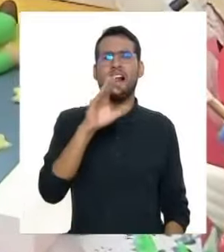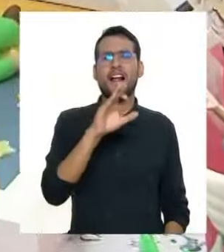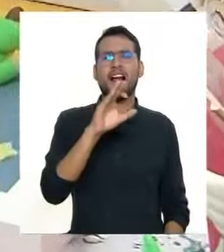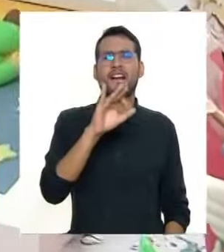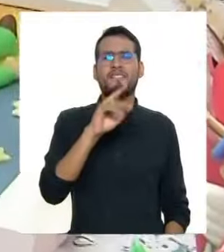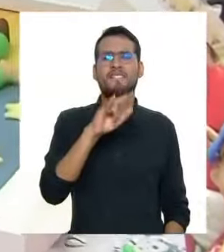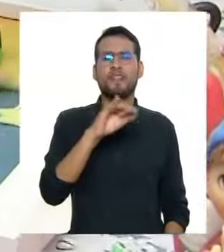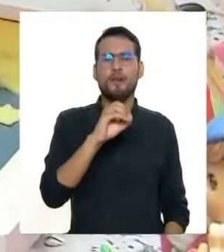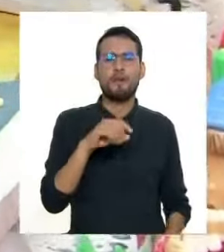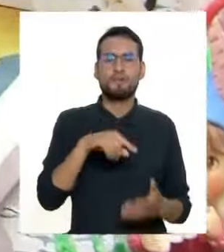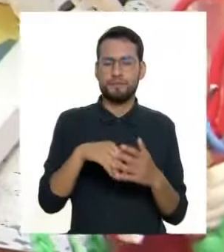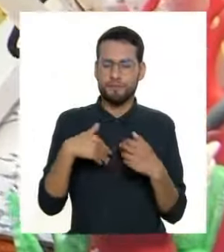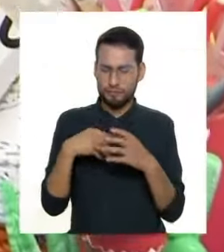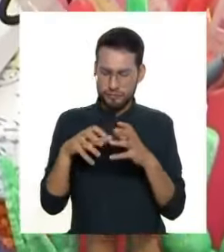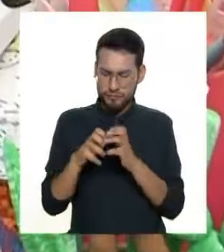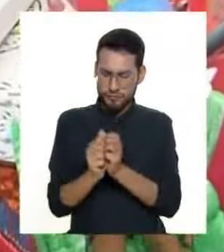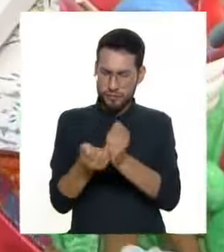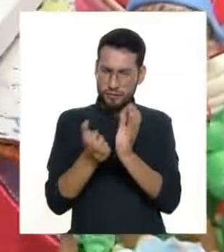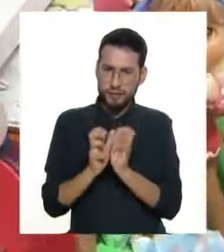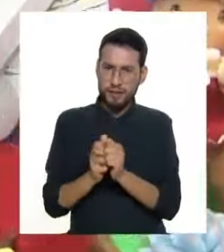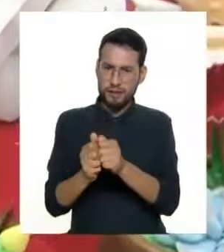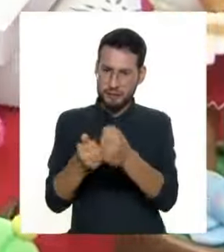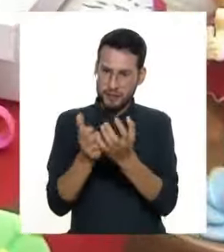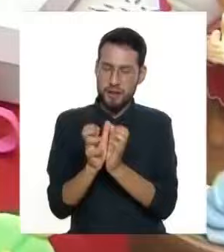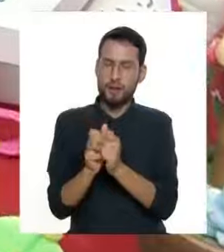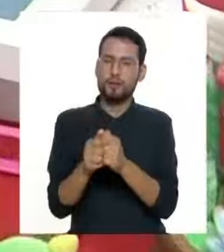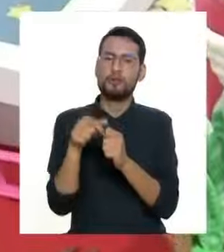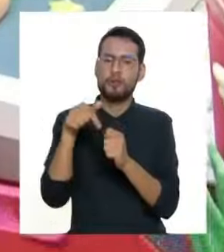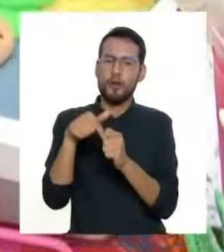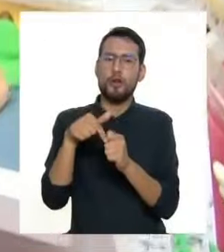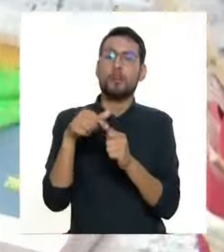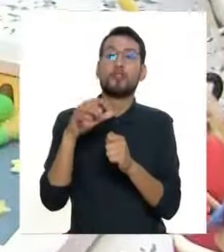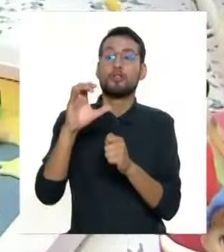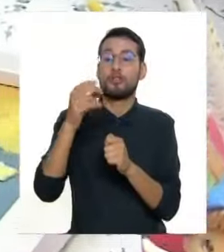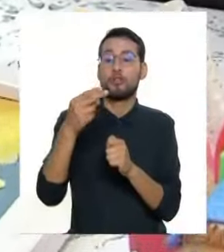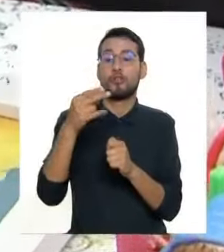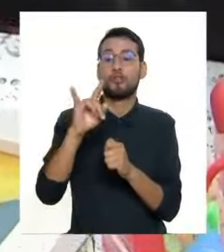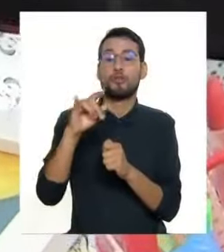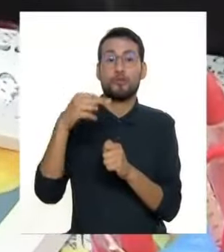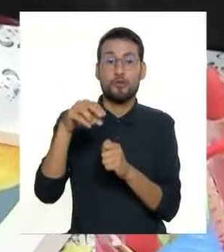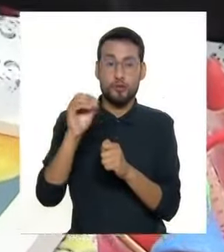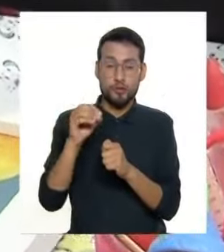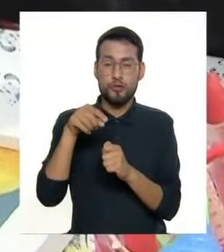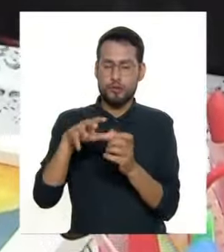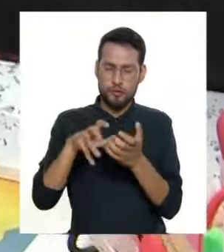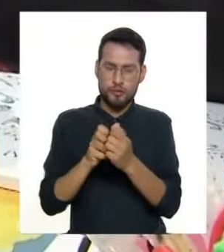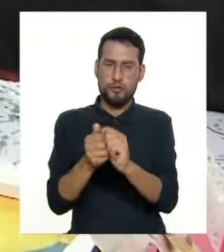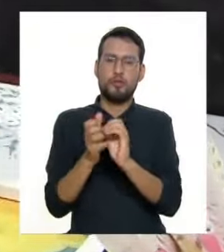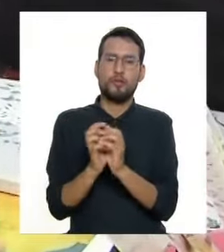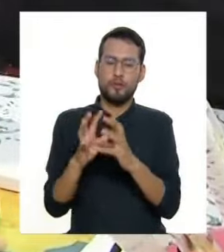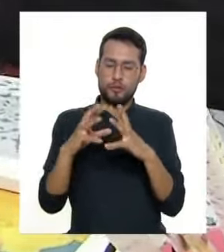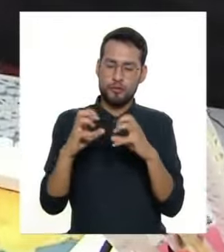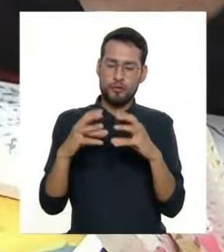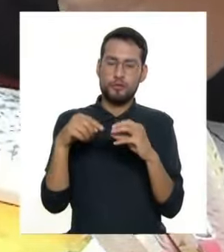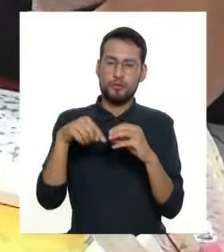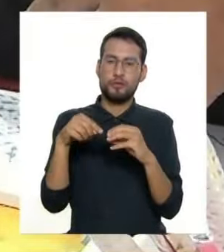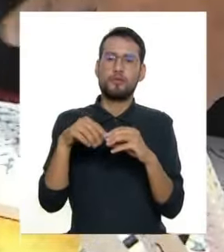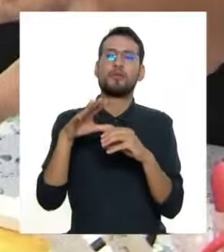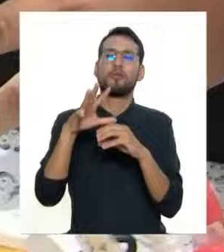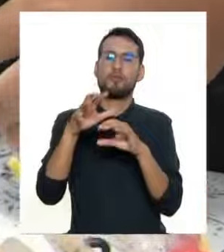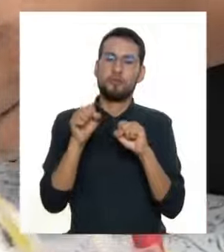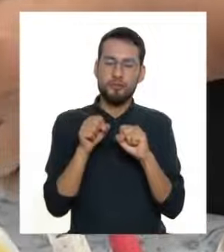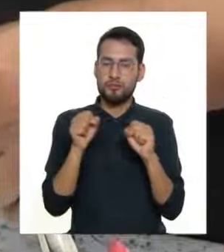masa se prepara con una goma especial y el chuño. Y chuño. Vamos mezclando y formamos la cerámica al frío.